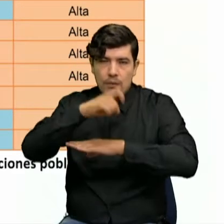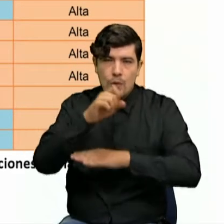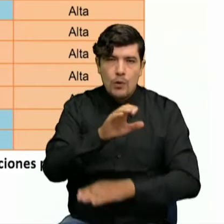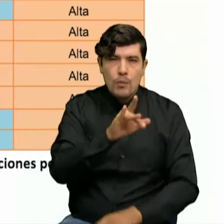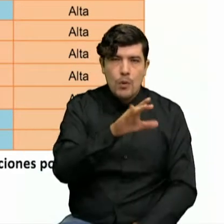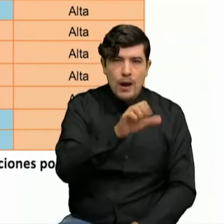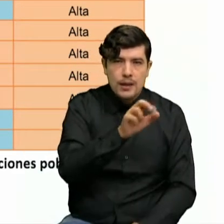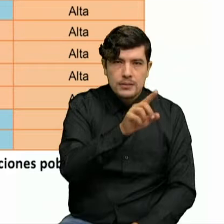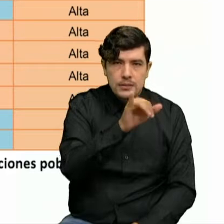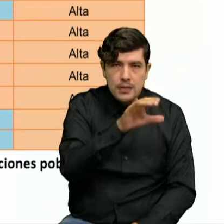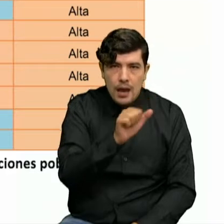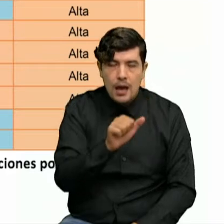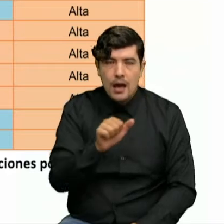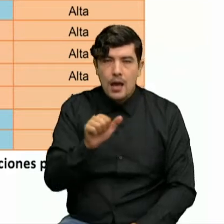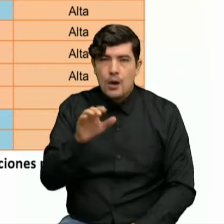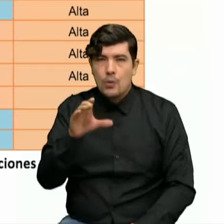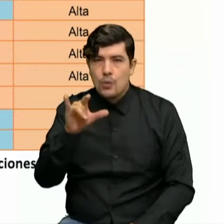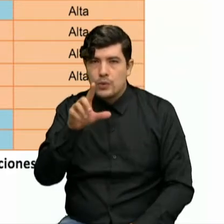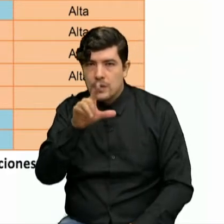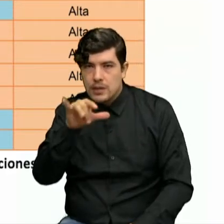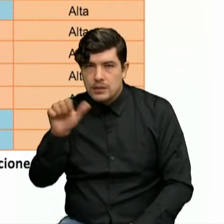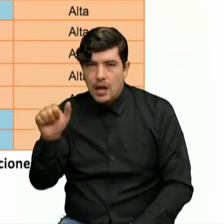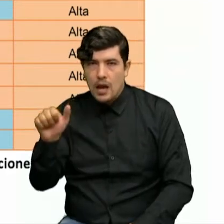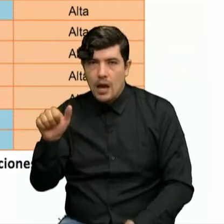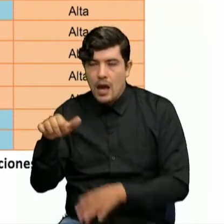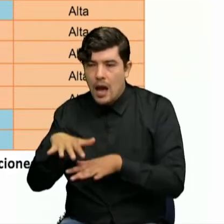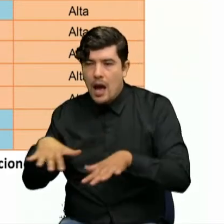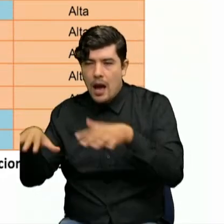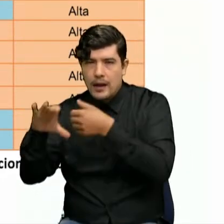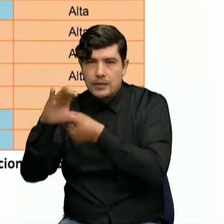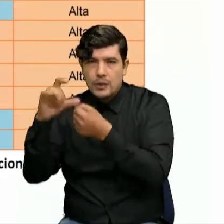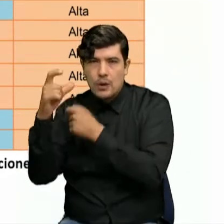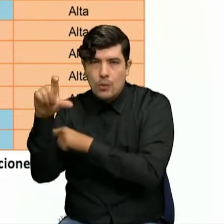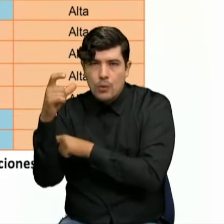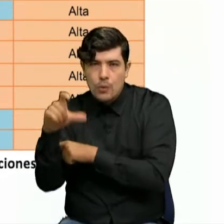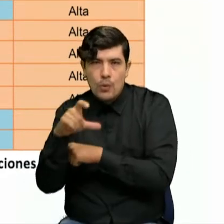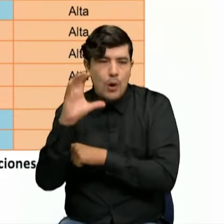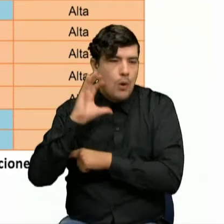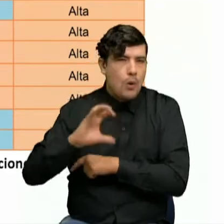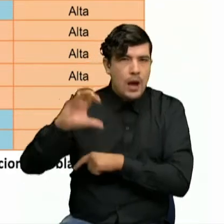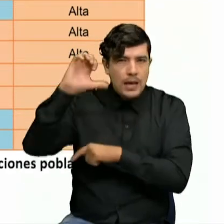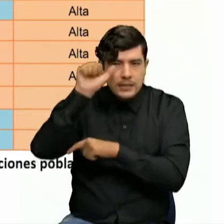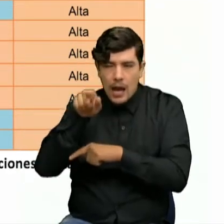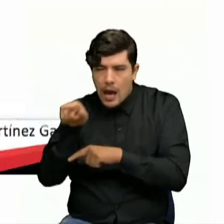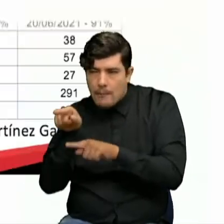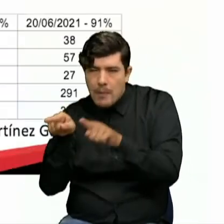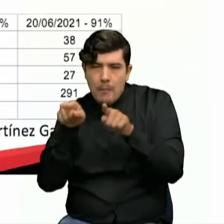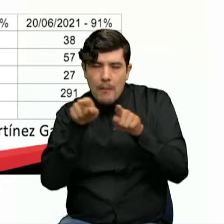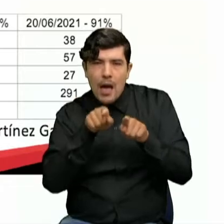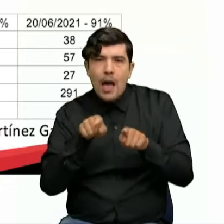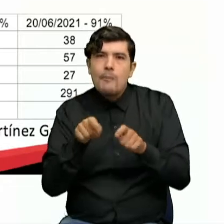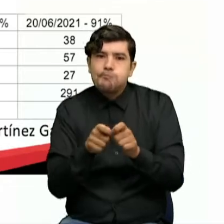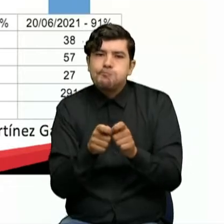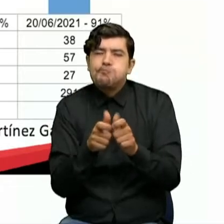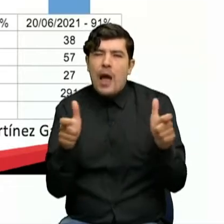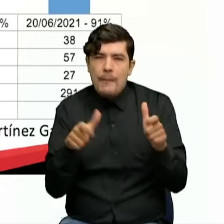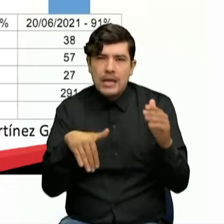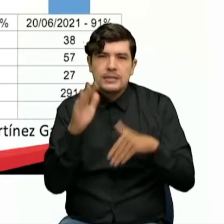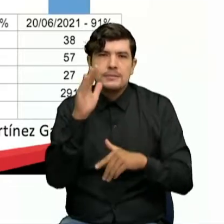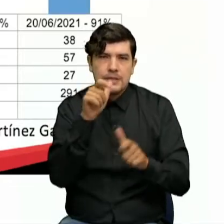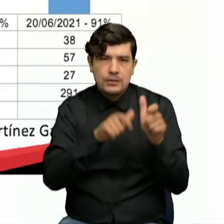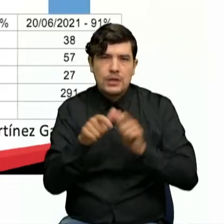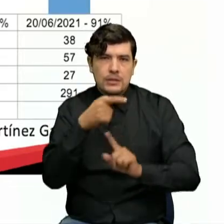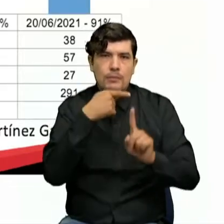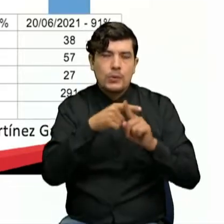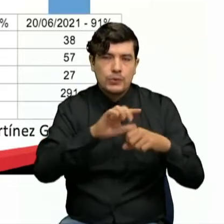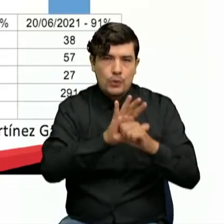Caracica, Cucutilla, el área metropolitana de Cúcuta y Ocaña concentren el mayor número de casos hoy en Norte de